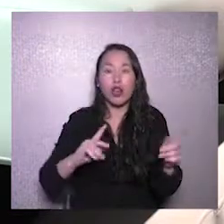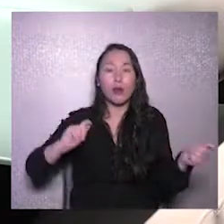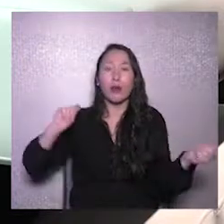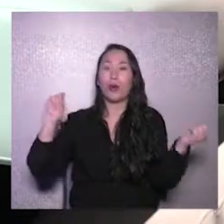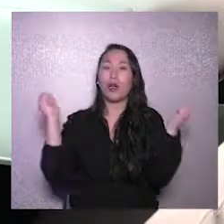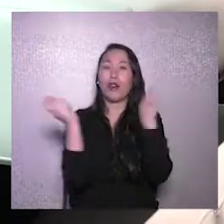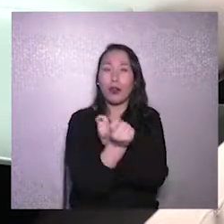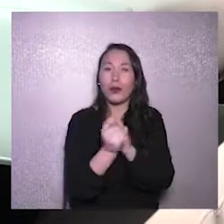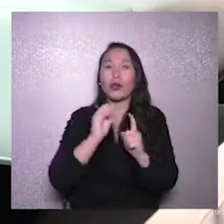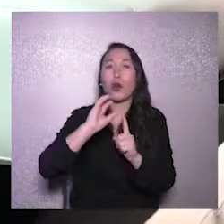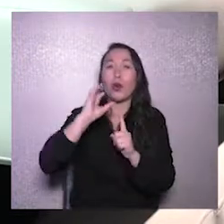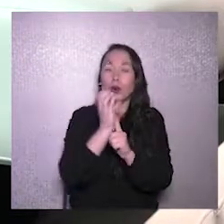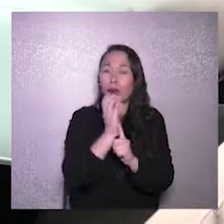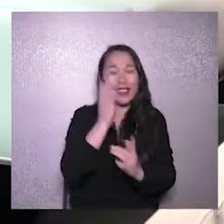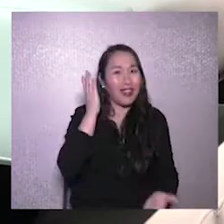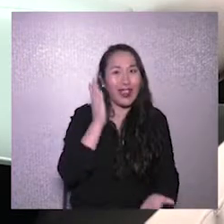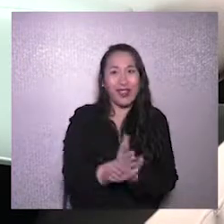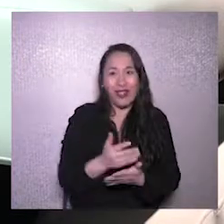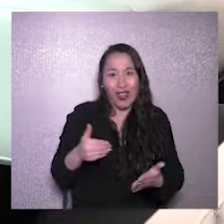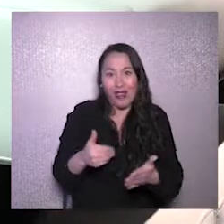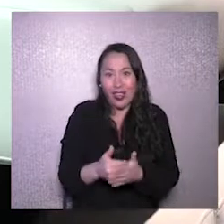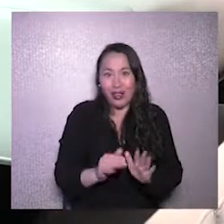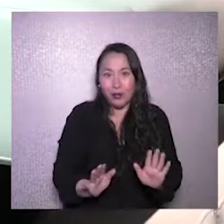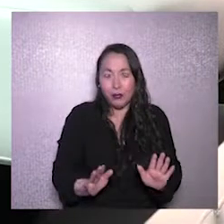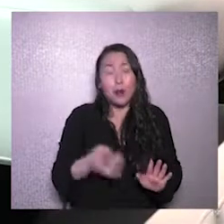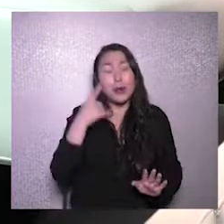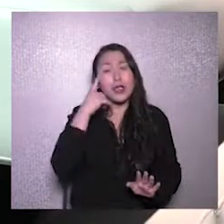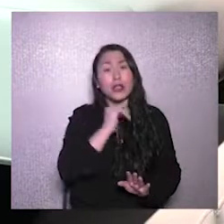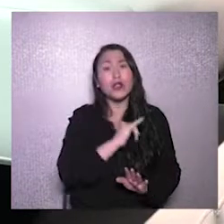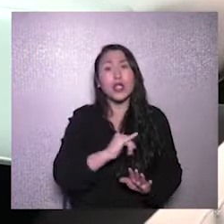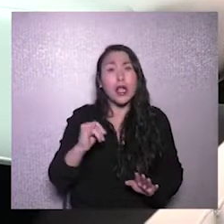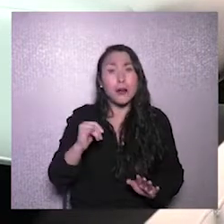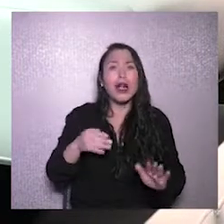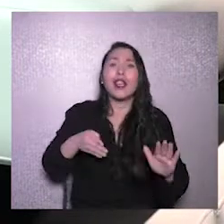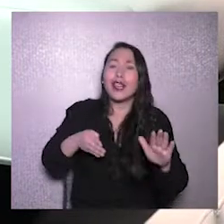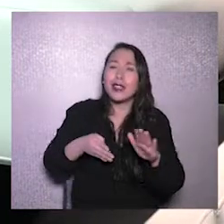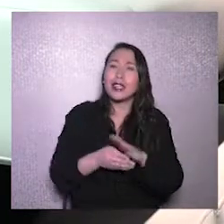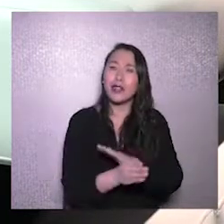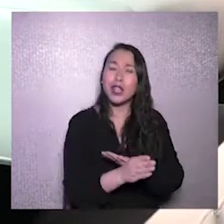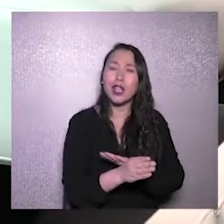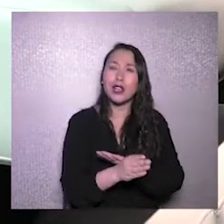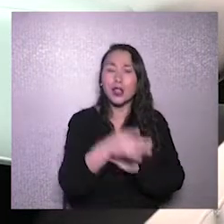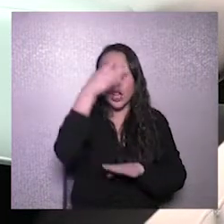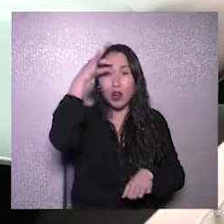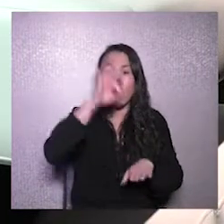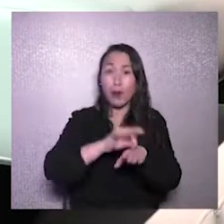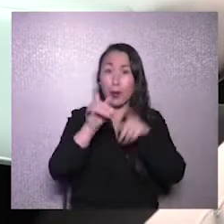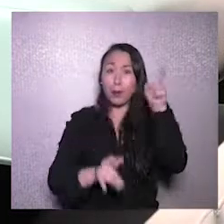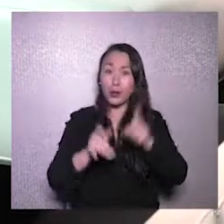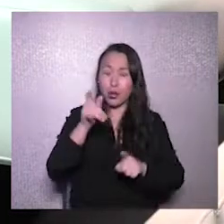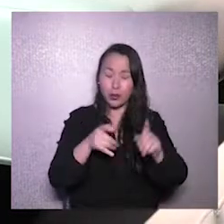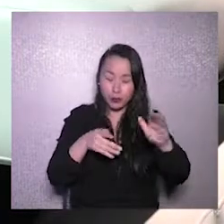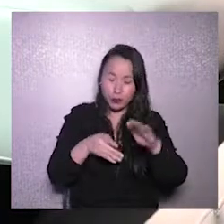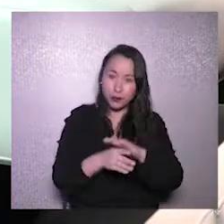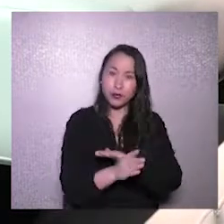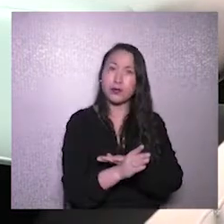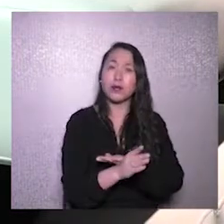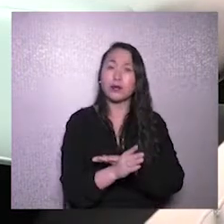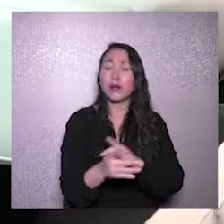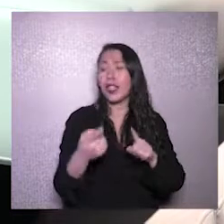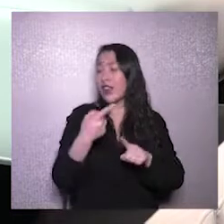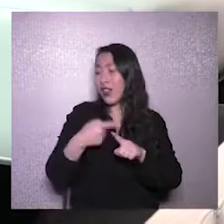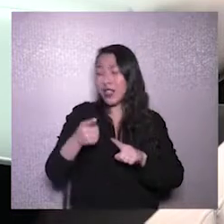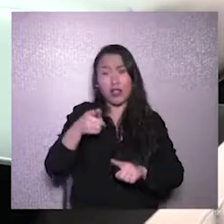transformación cultural definitiva, pensando siempre en la accesibilidad de los enfermos que, a diferencia de